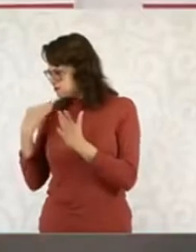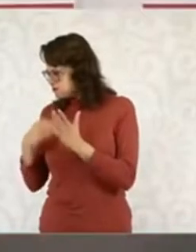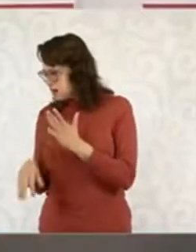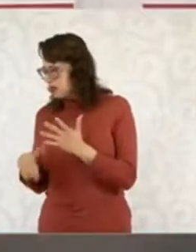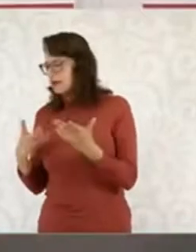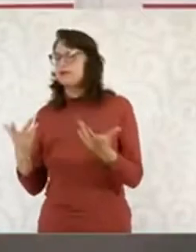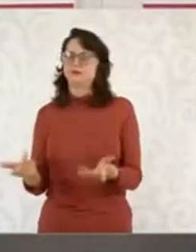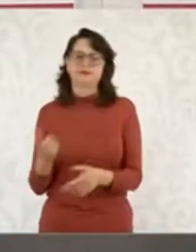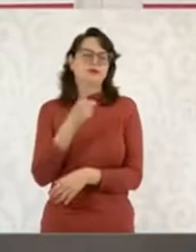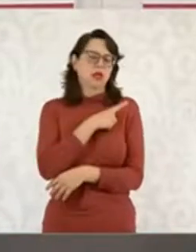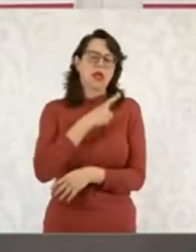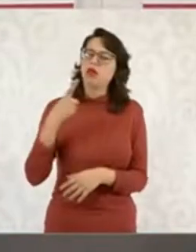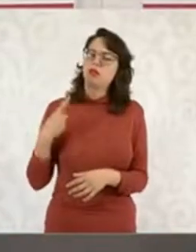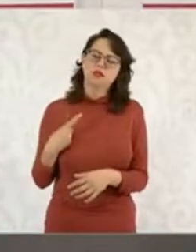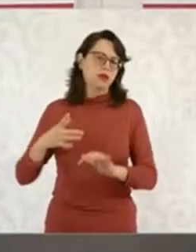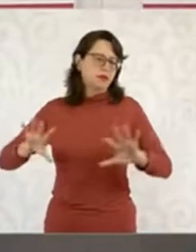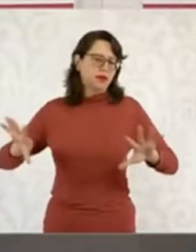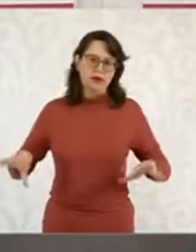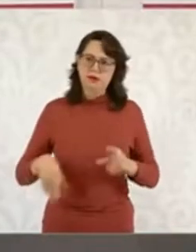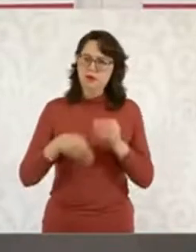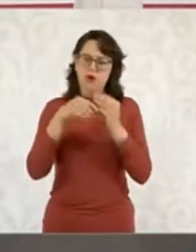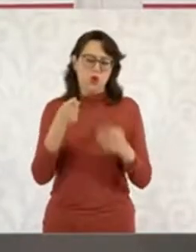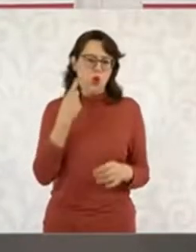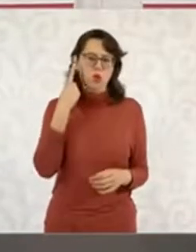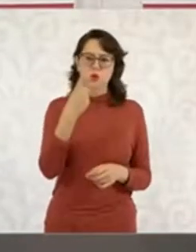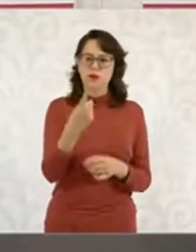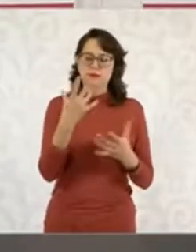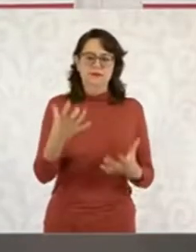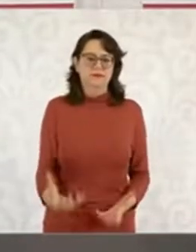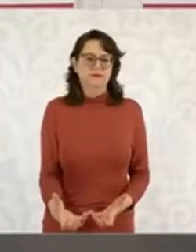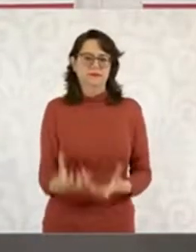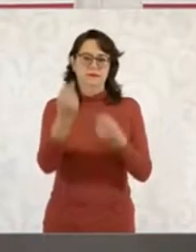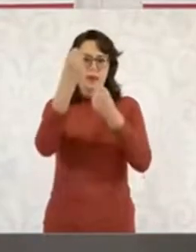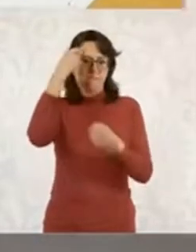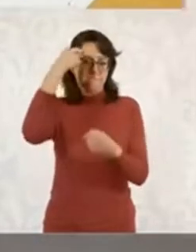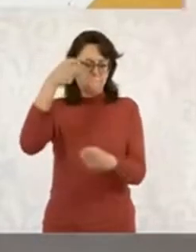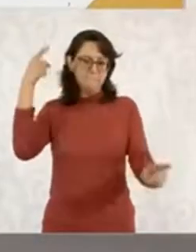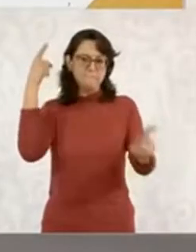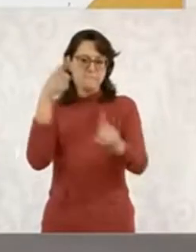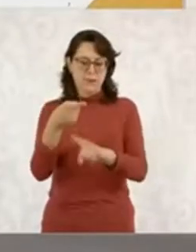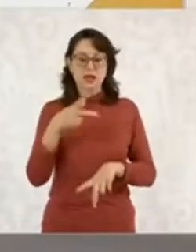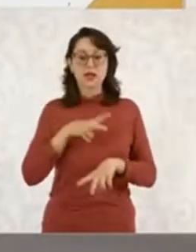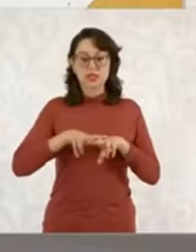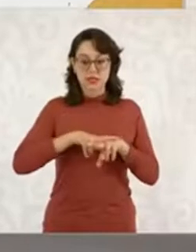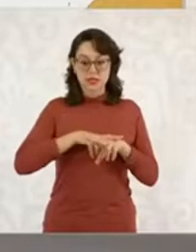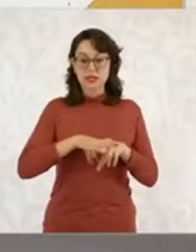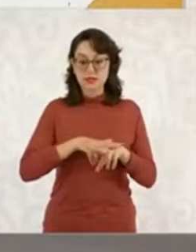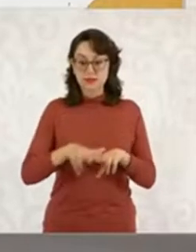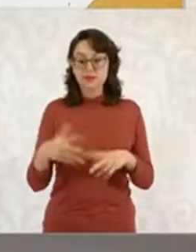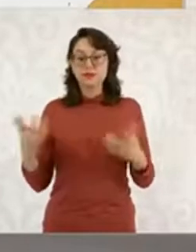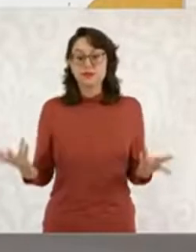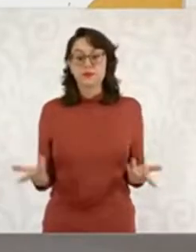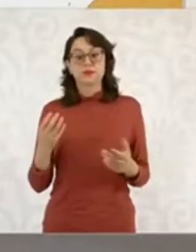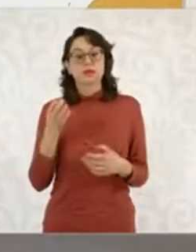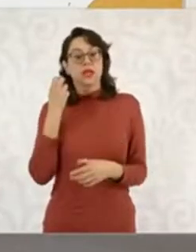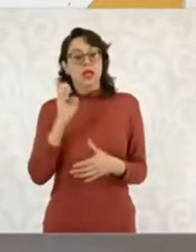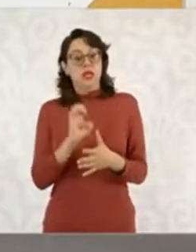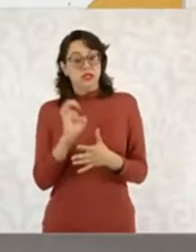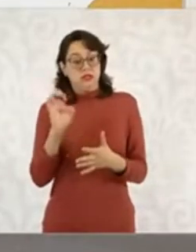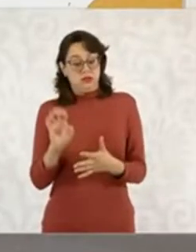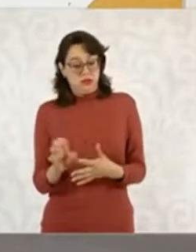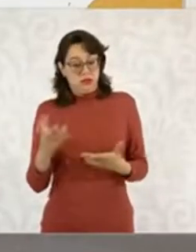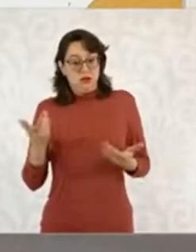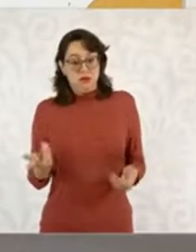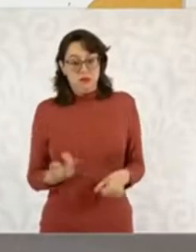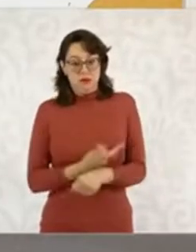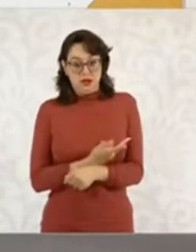agregar precisamente para hacer el rescate de trenes y llevar a cabo los proyectos de trenes de pasajeros que se están llevando a cabo. Entonces, las características principales es que se crea